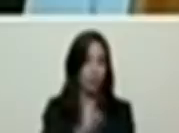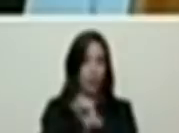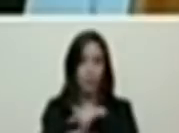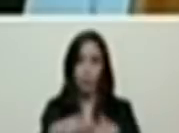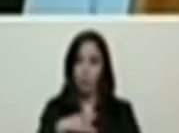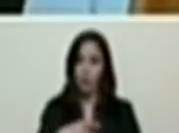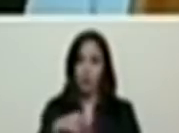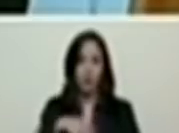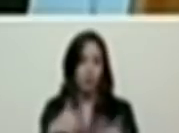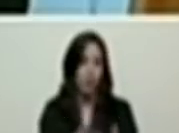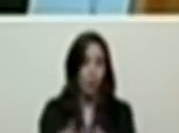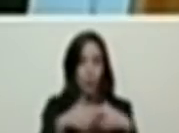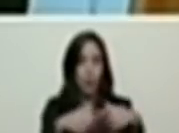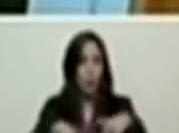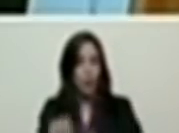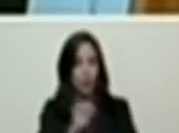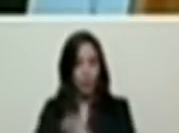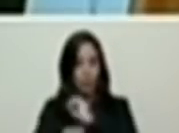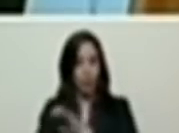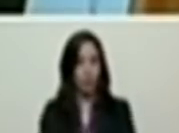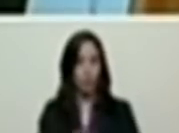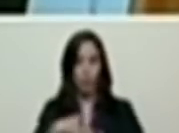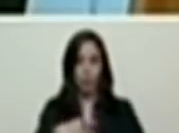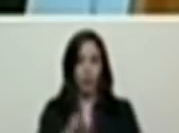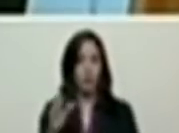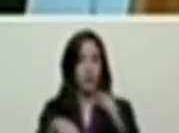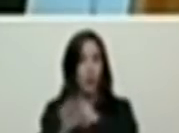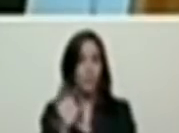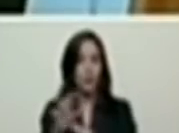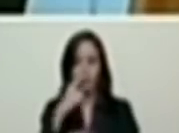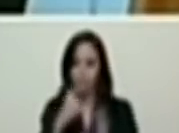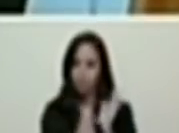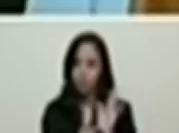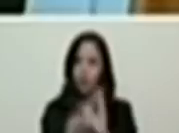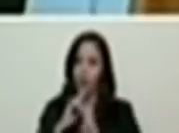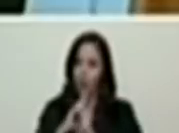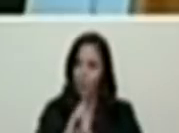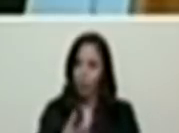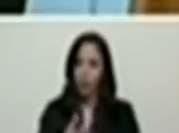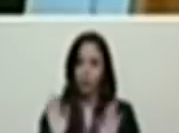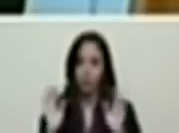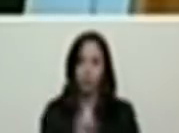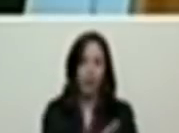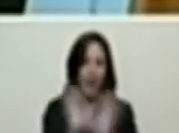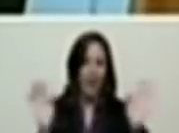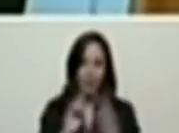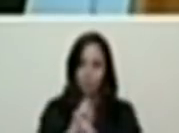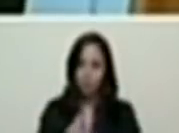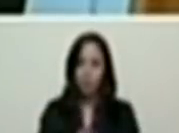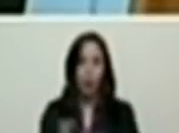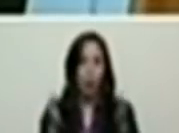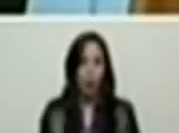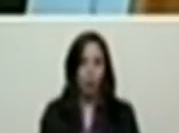Venezuela en los Estados Unidos y en nuestra propia patria. Daremos la respuesta necesaria, simétrica